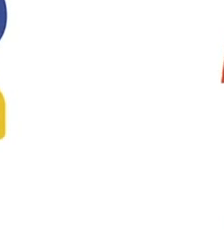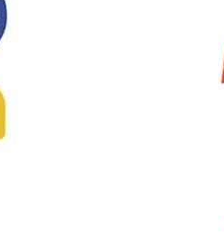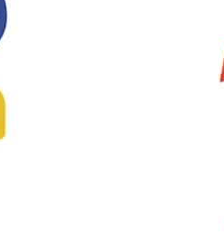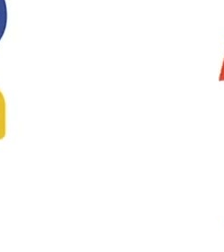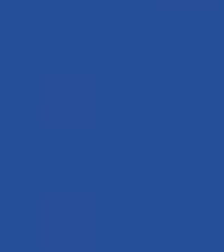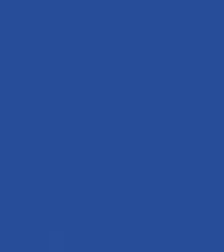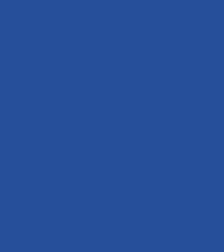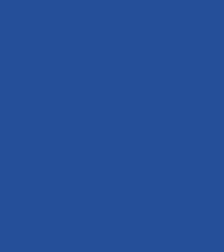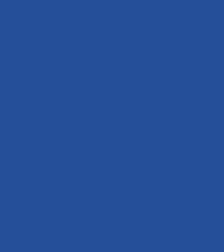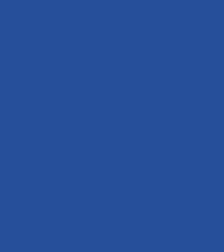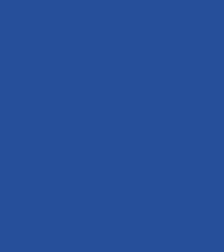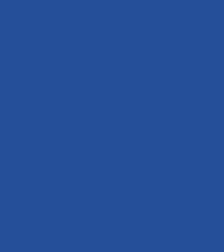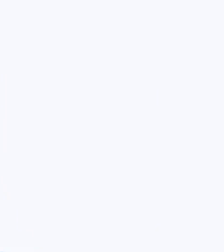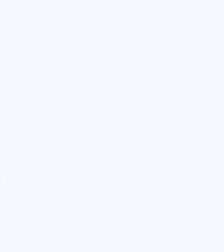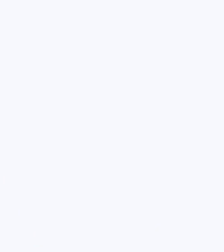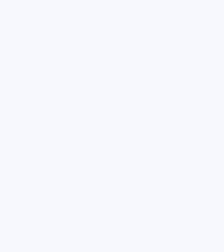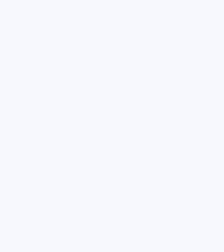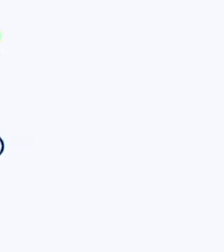casa.